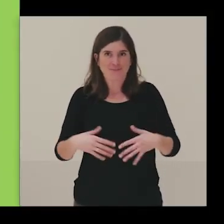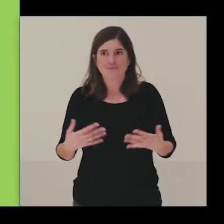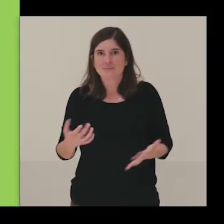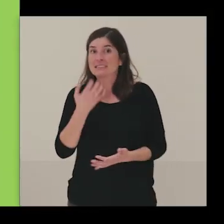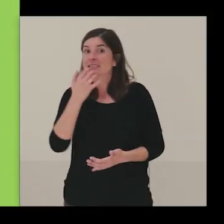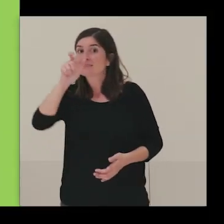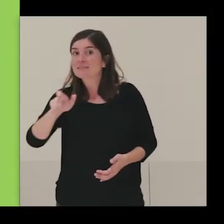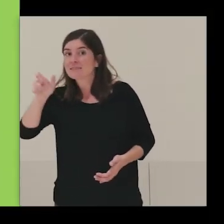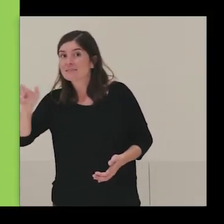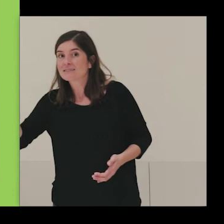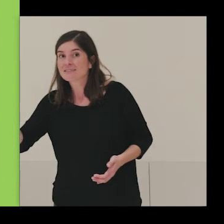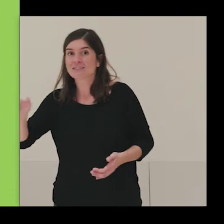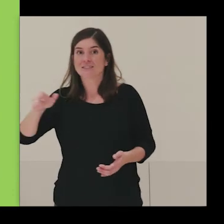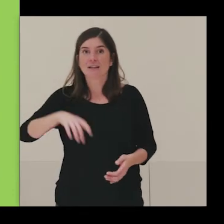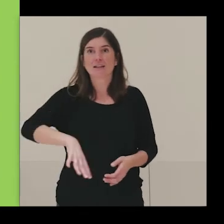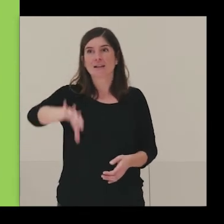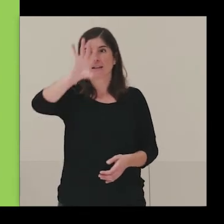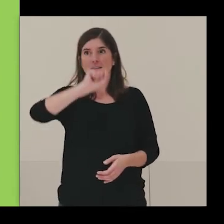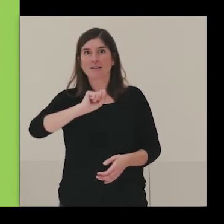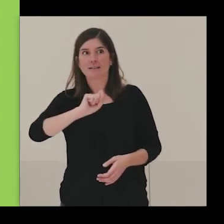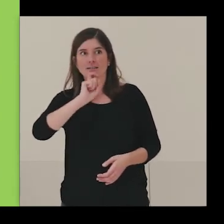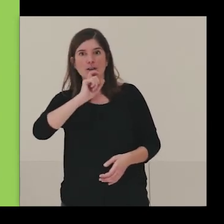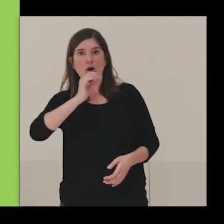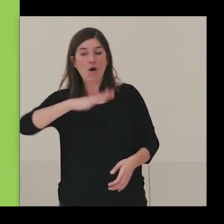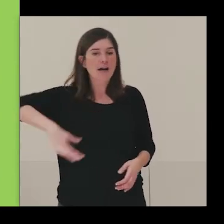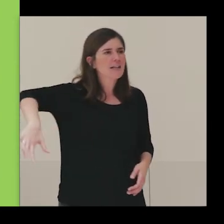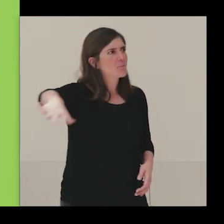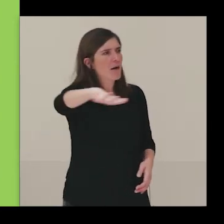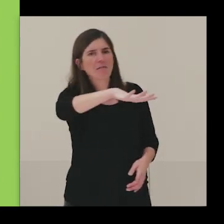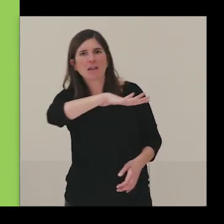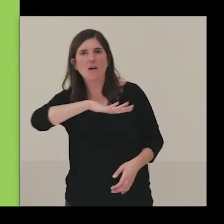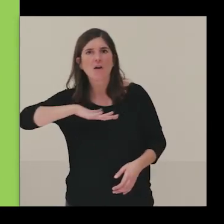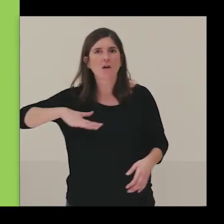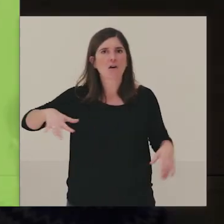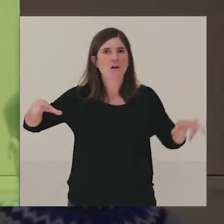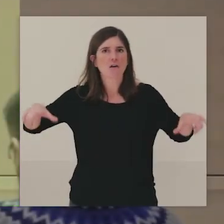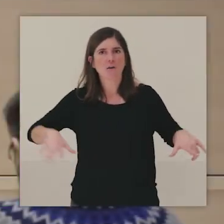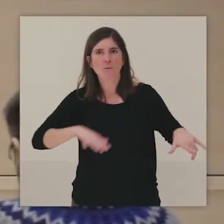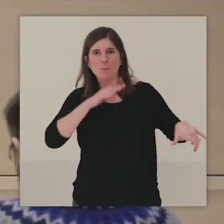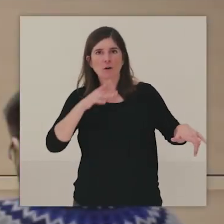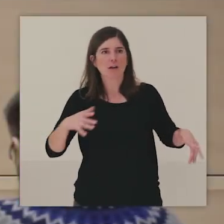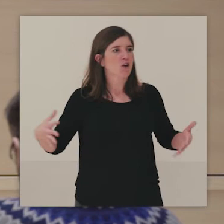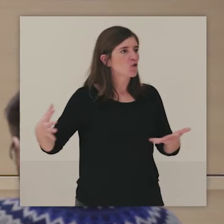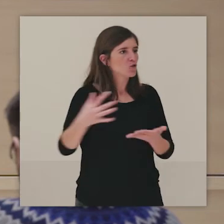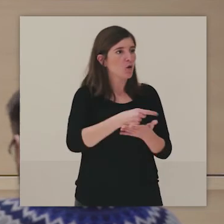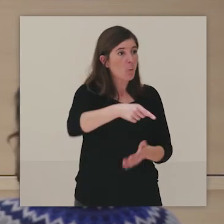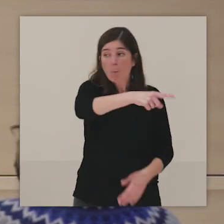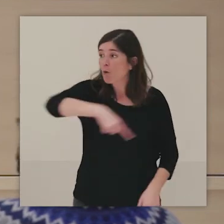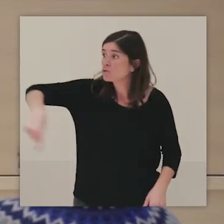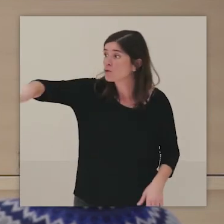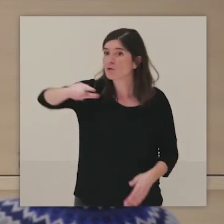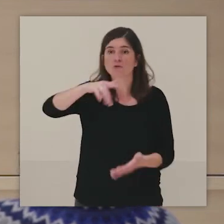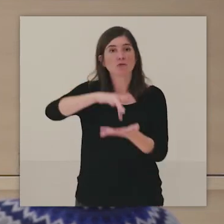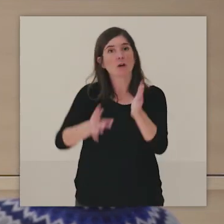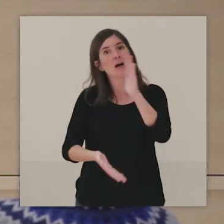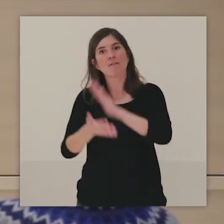contemos también con personas con dificultades de comprensión y cómo perciben el espacio. A que todos los que estamos aquí cuando vamos a un